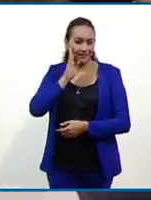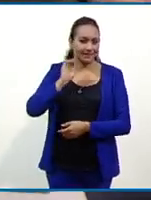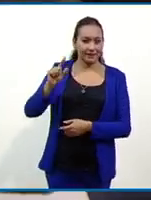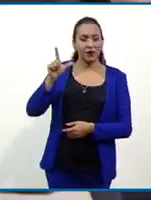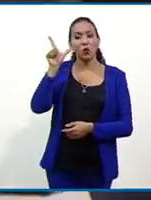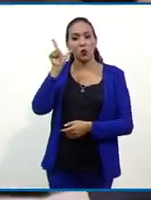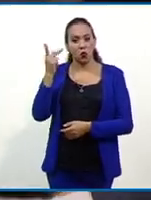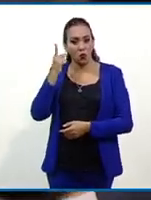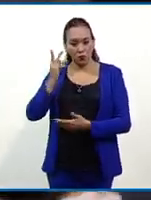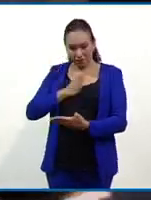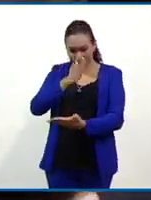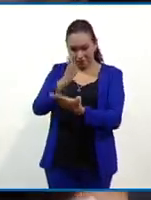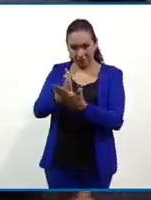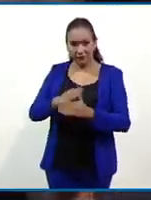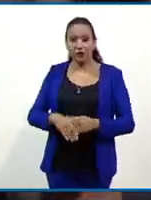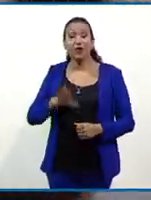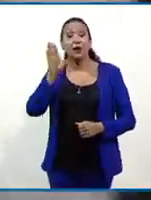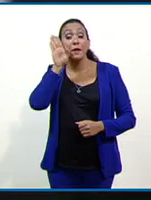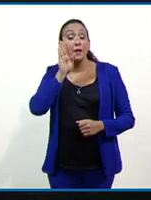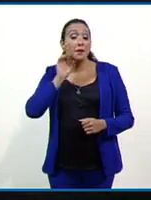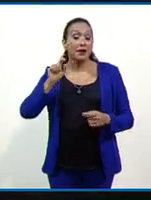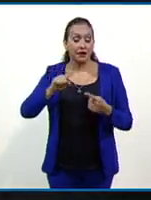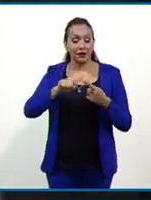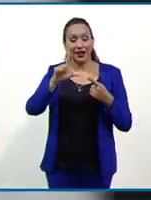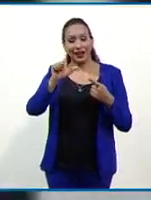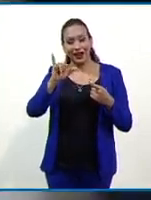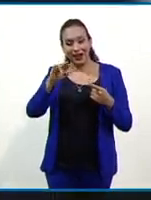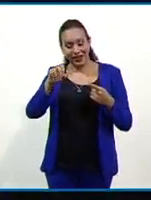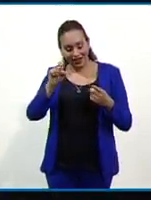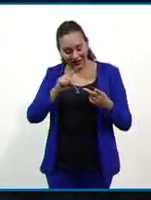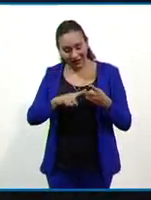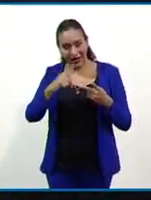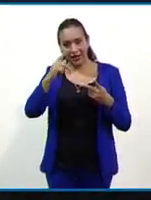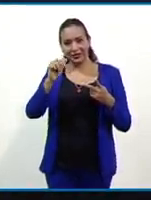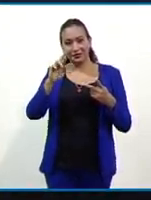Lucía Piña, los ministros Javier Lainez, Jorge Mario